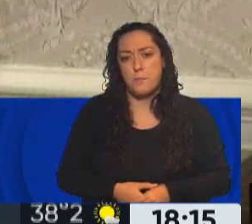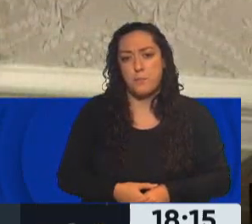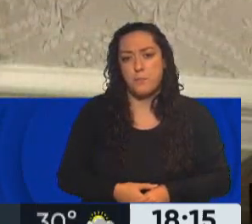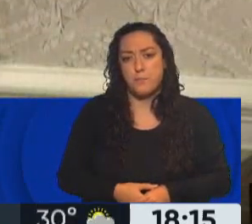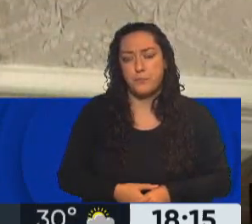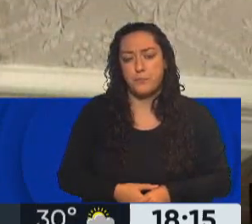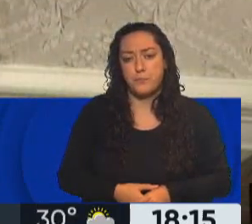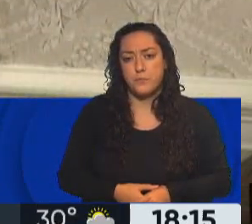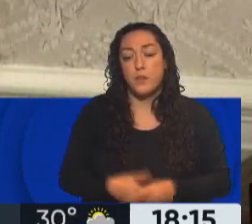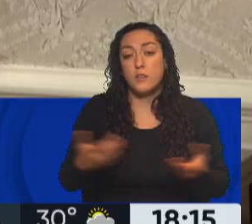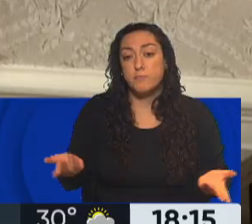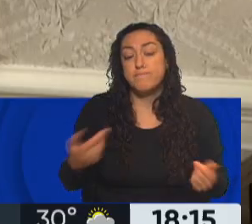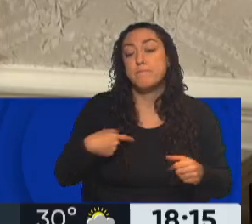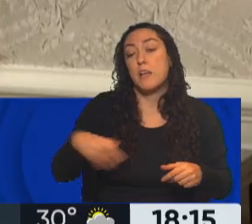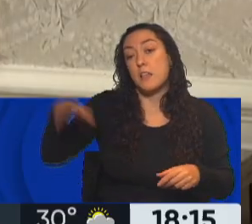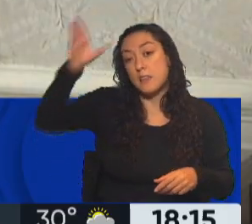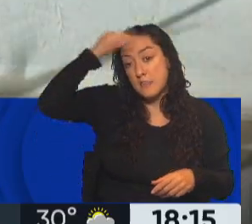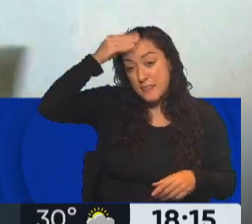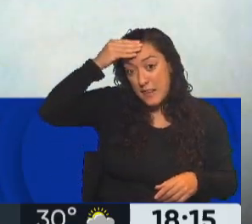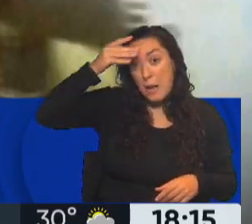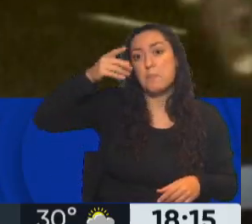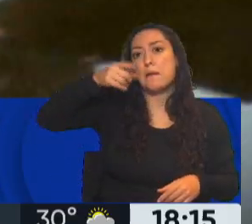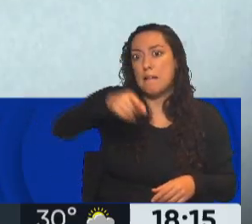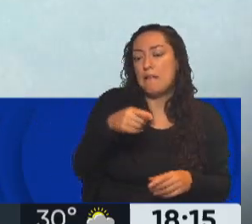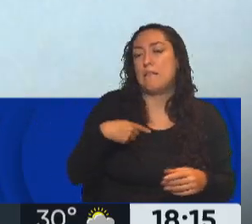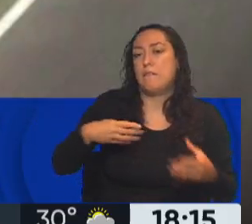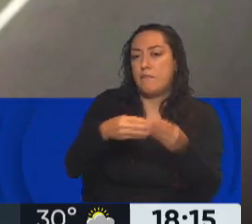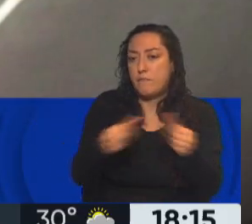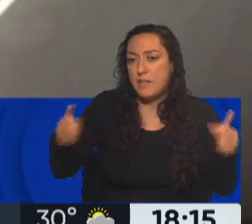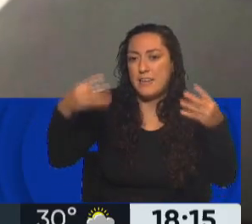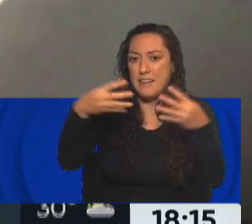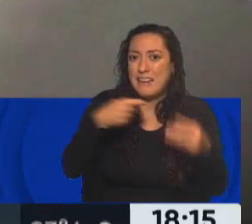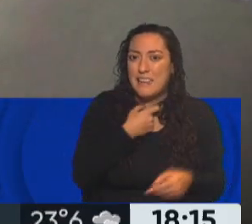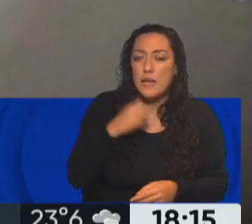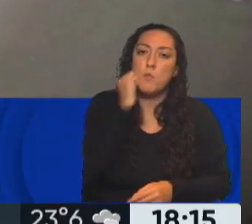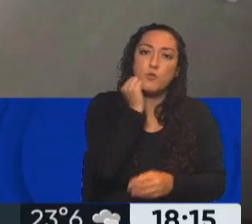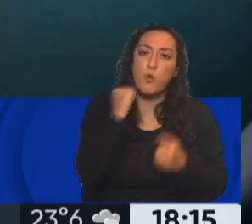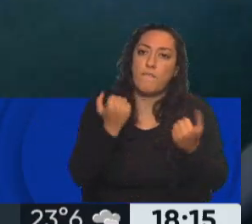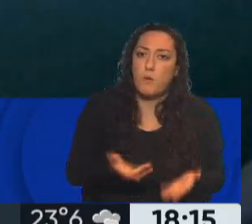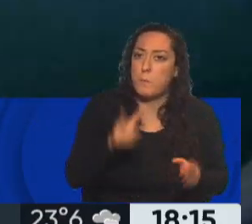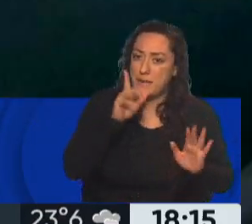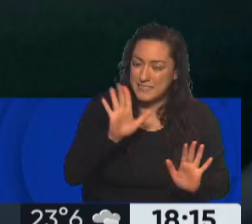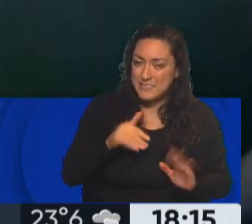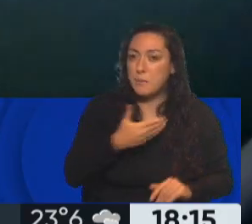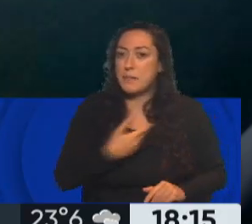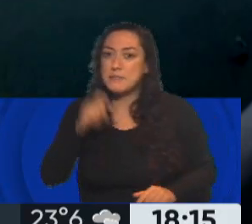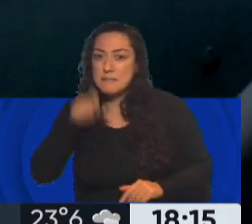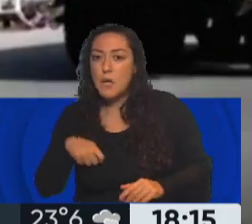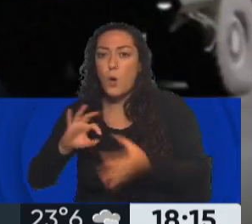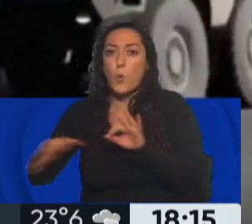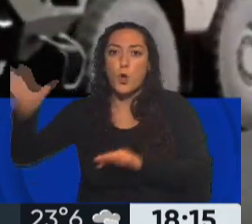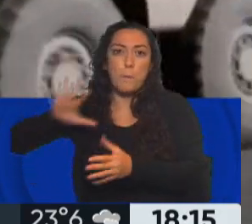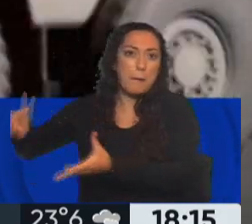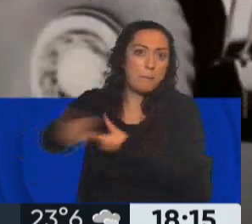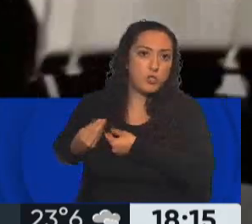Ante el pragmatismo de Trump para terminar con la guerra que parece favorecer a Moscú, Zelensky solo puede contar con Europa para frenar al